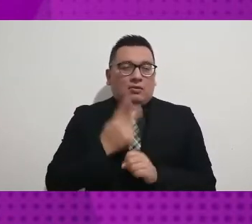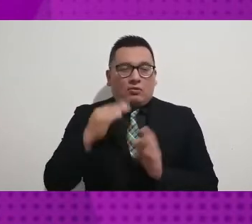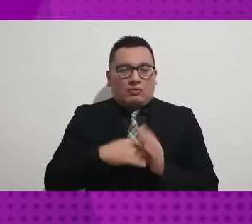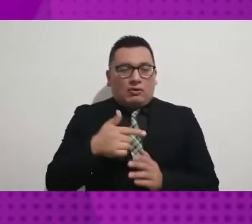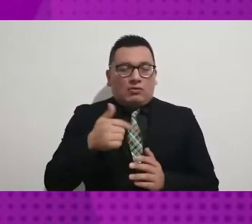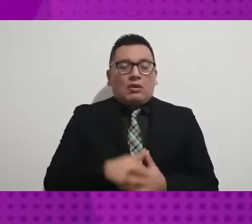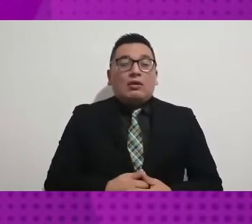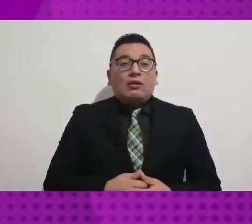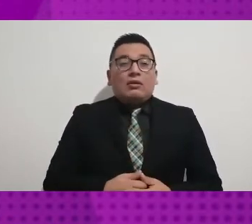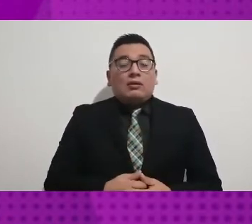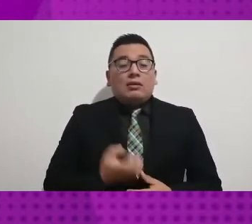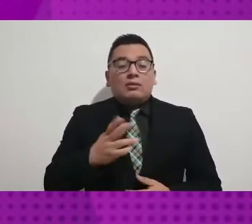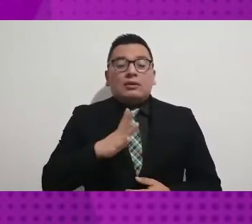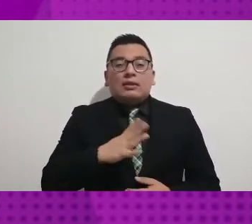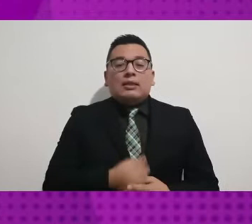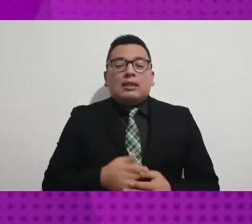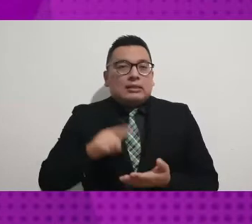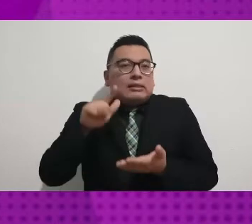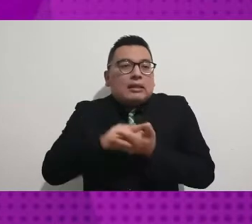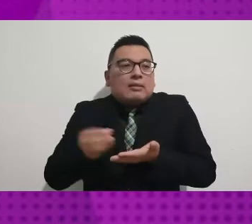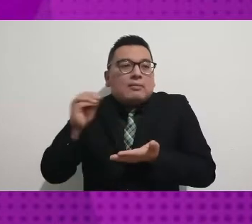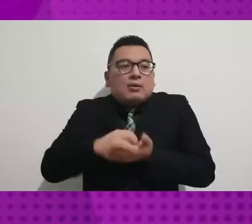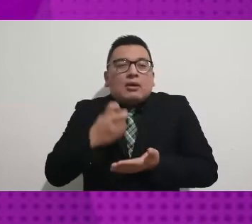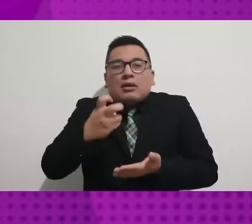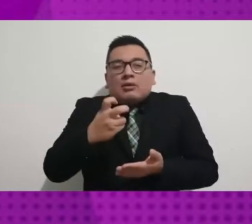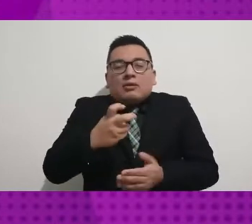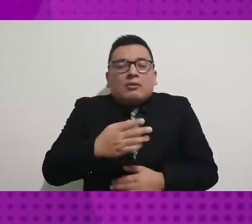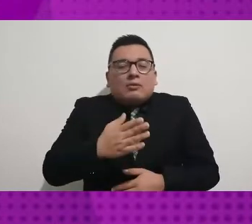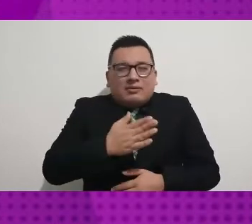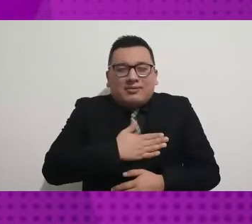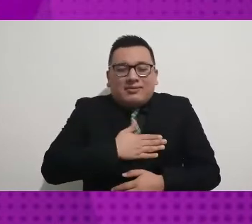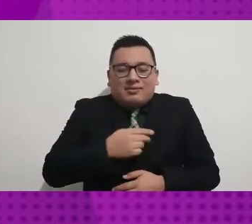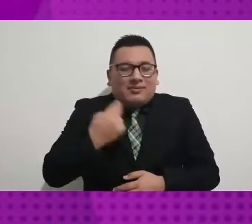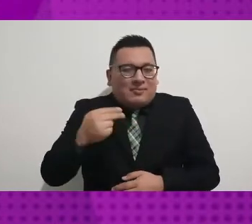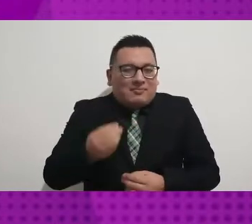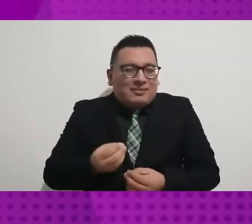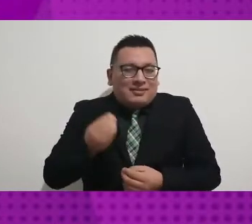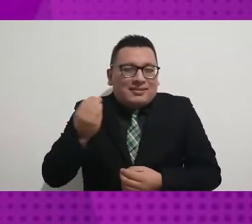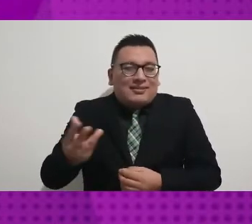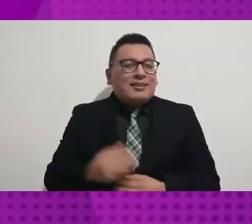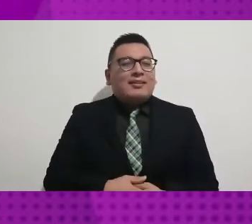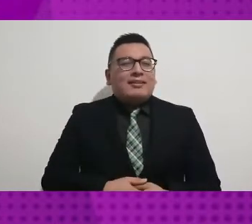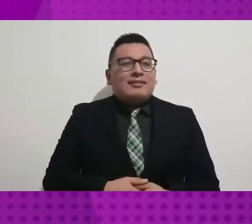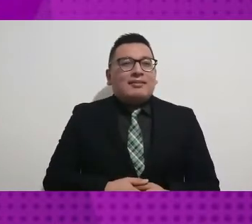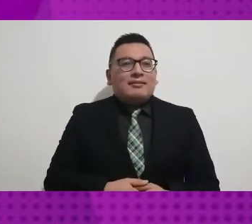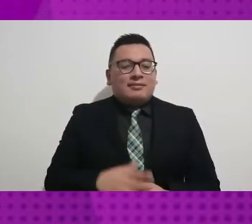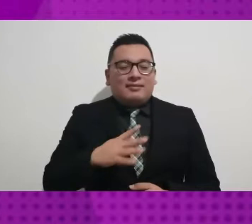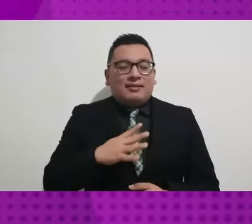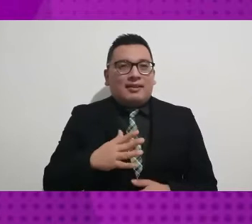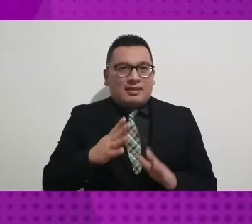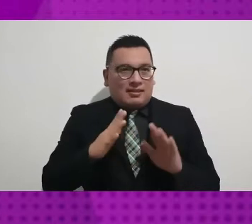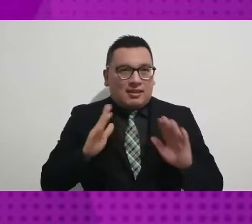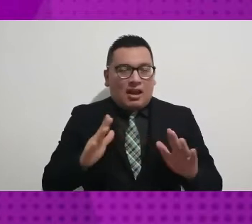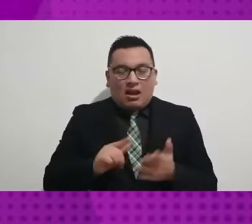del 2012. Y hablamos algo que es previsión constitucional o algo que yo clasifico hacia las candidaturas independientes, que es el